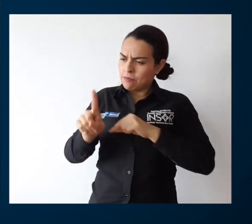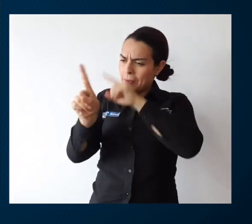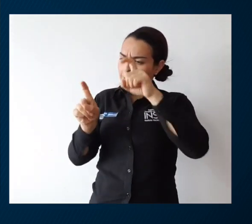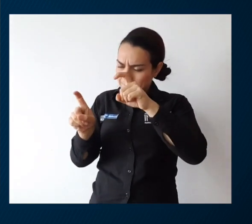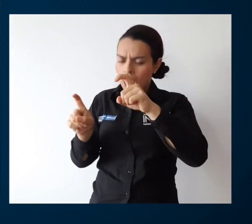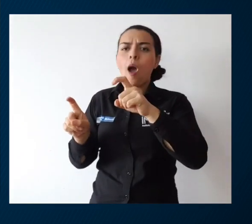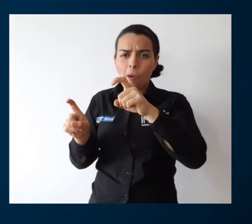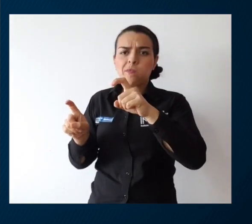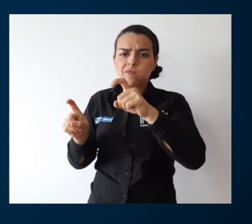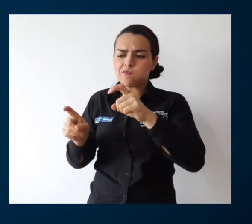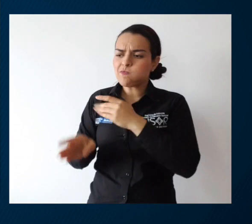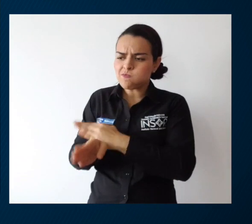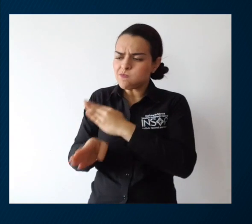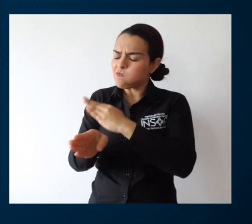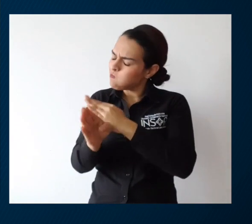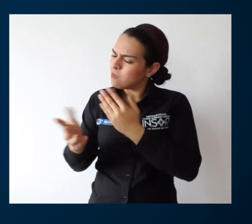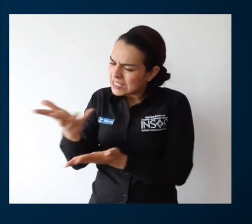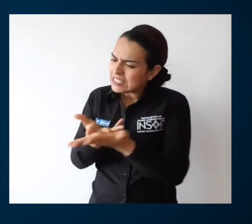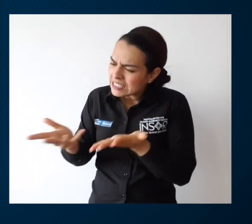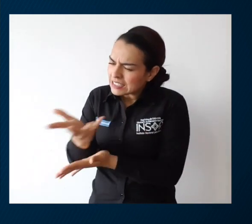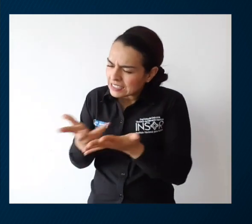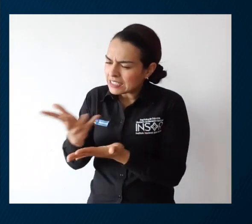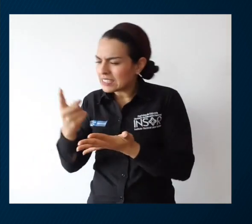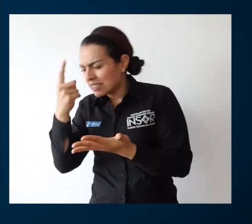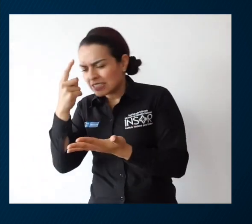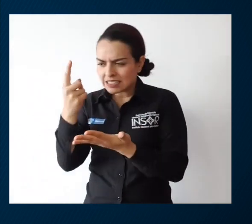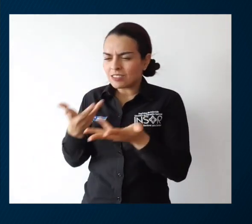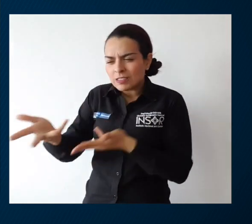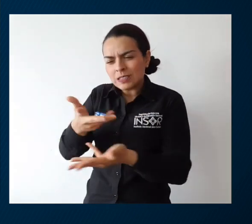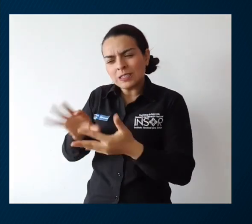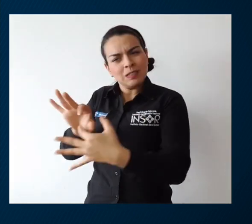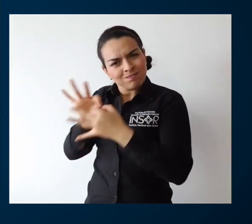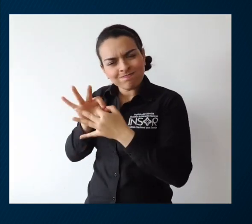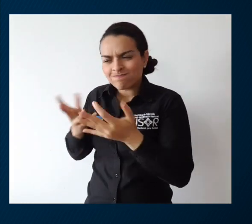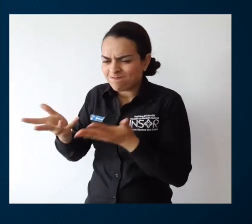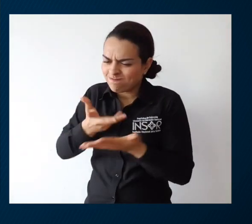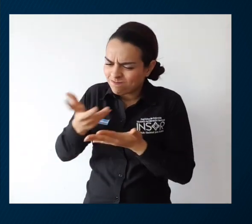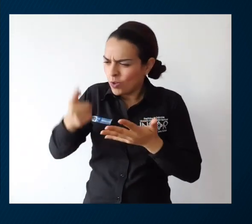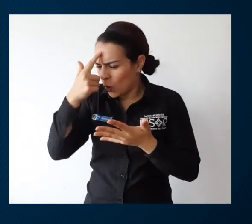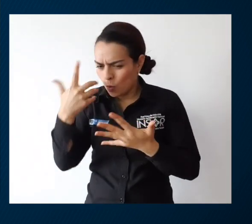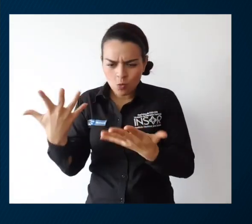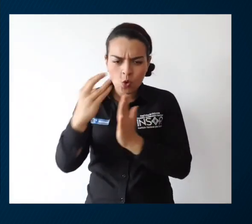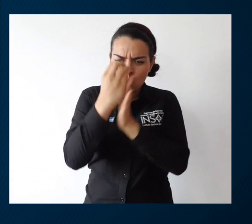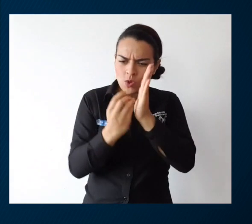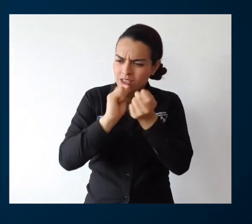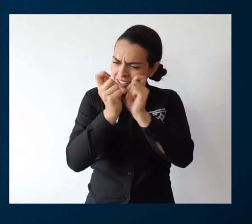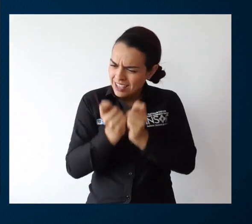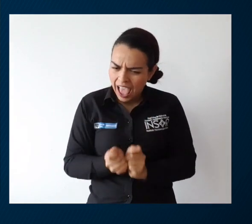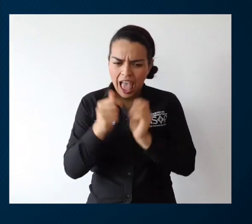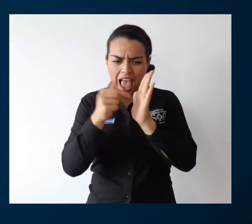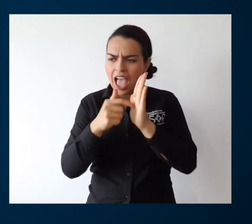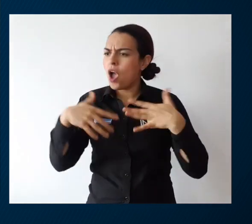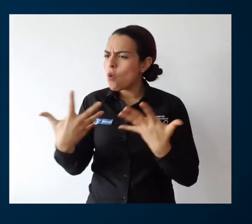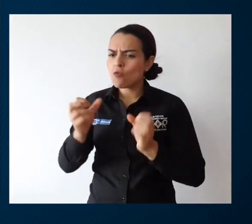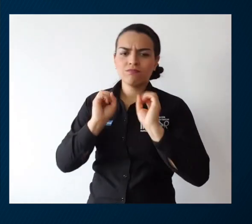había preguntas que continuábamos respondiendo y con quienes continuamos trabajando de forma muy cercana relacionados con los ajustes